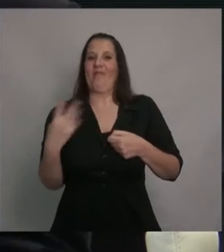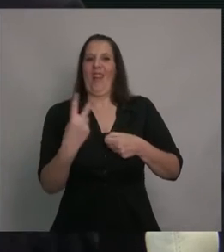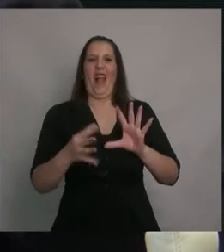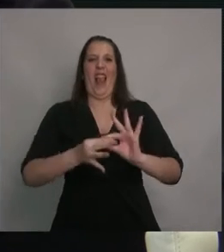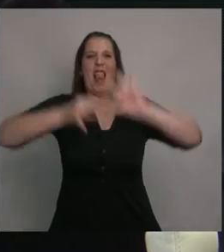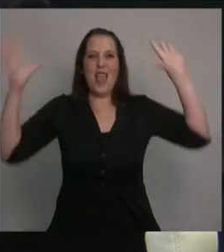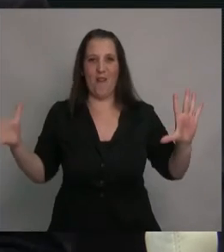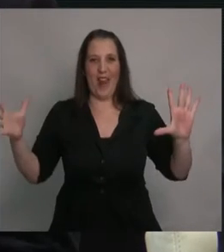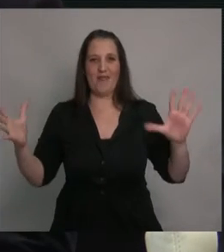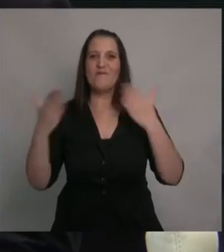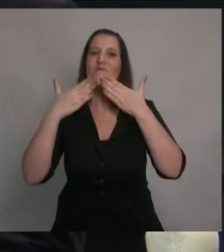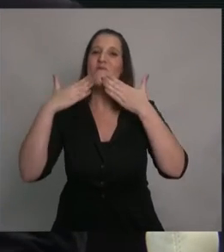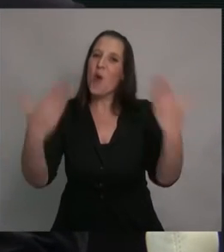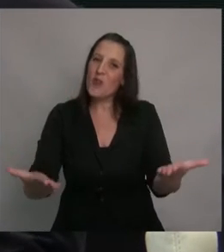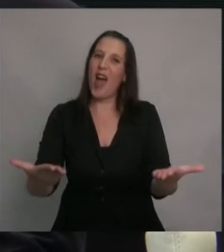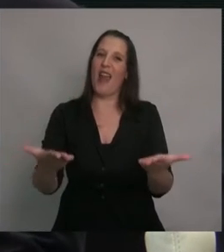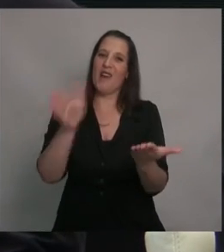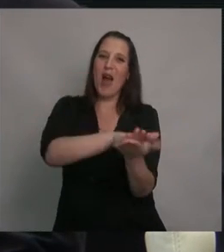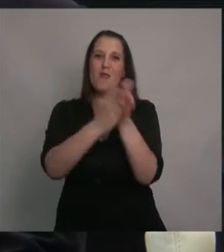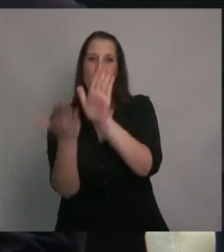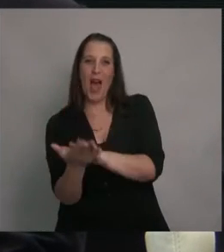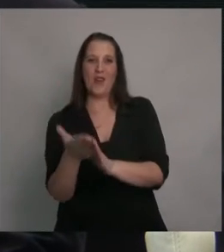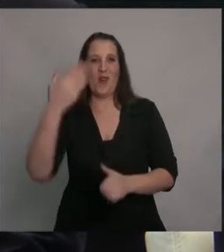gracias. Gracias por la solidaridad con Cuba.